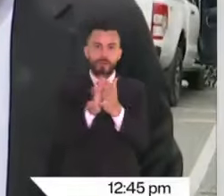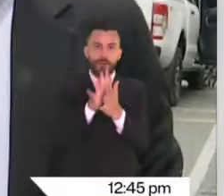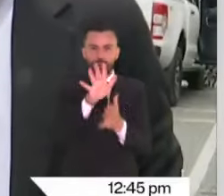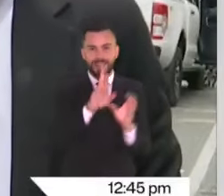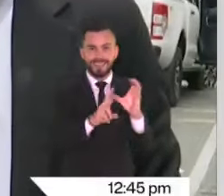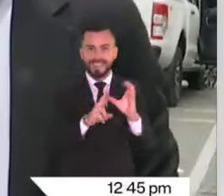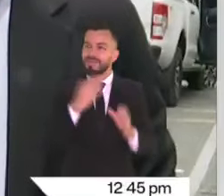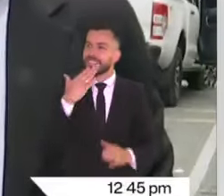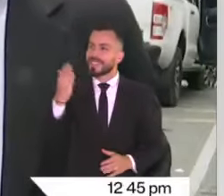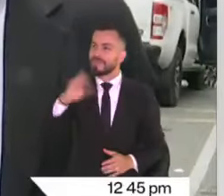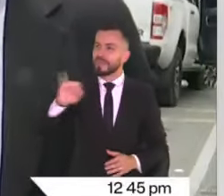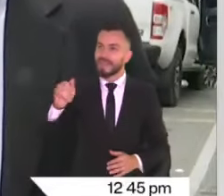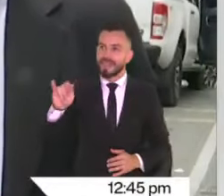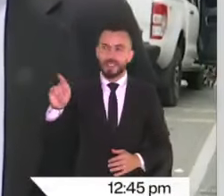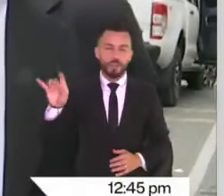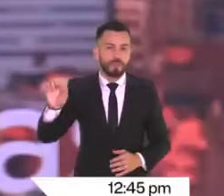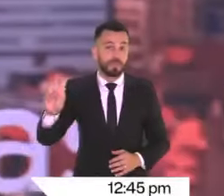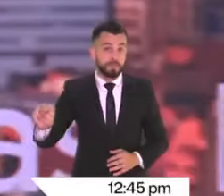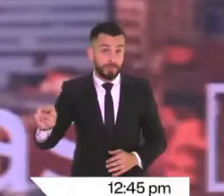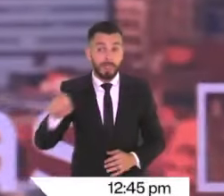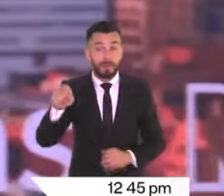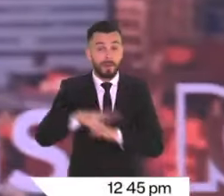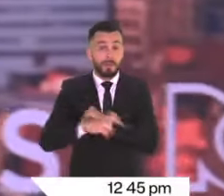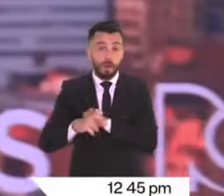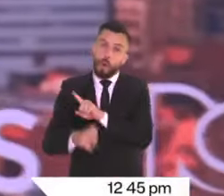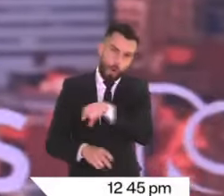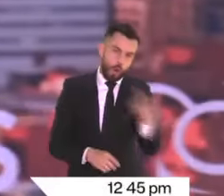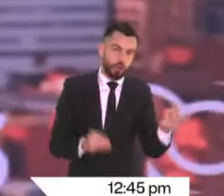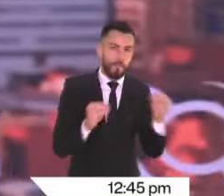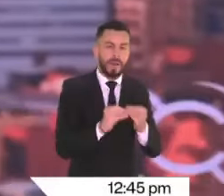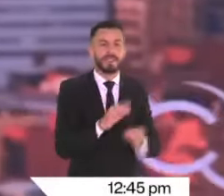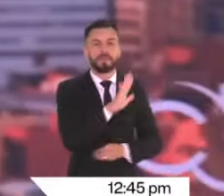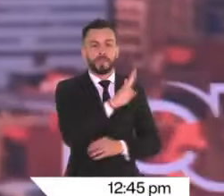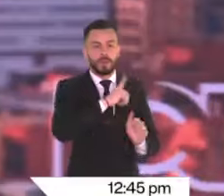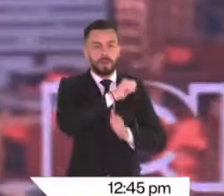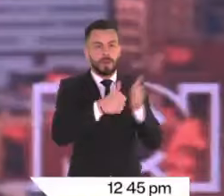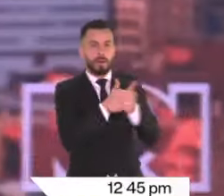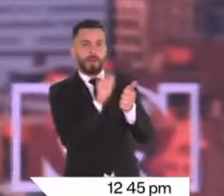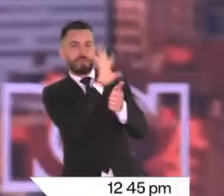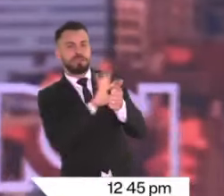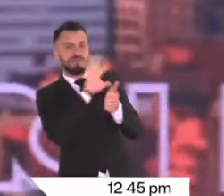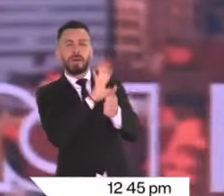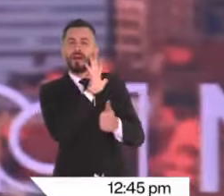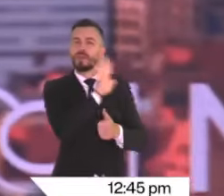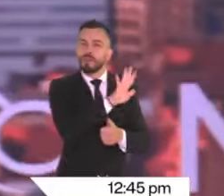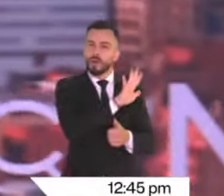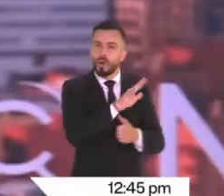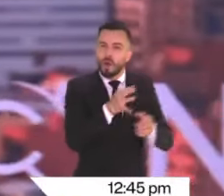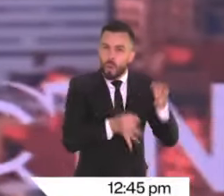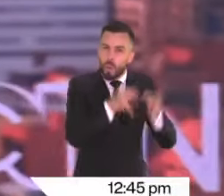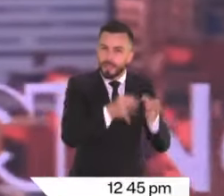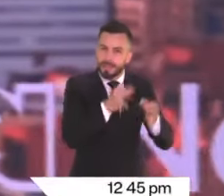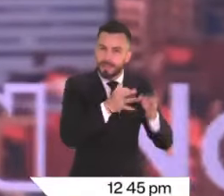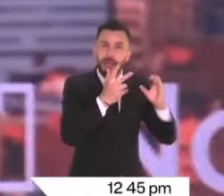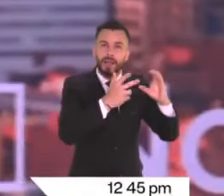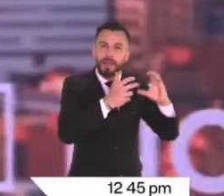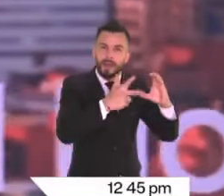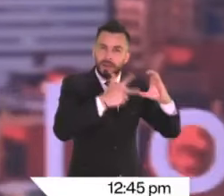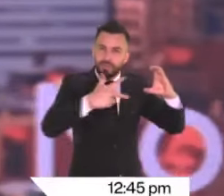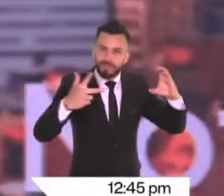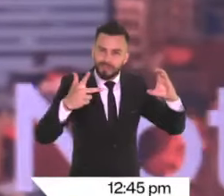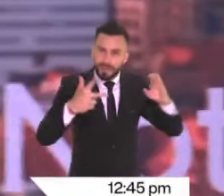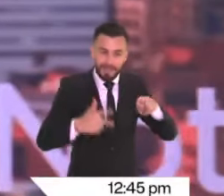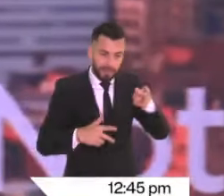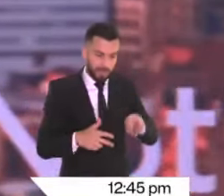Claro que sí, Jason. Mire, otro caso de inseguridad, porque con disparos el escolta de un magistrado de la Corte Constitucional se enfrentó a varios delincuentes